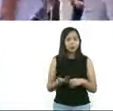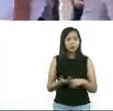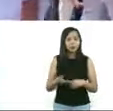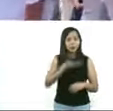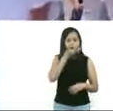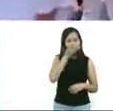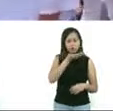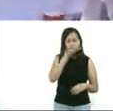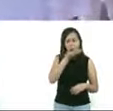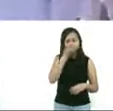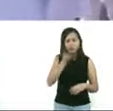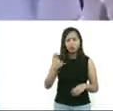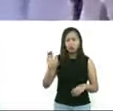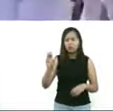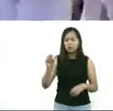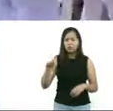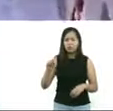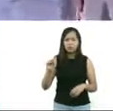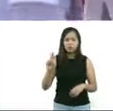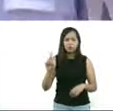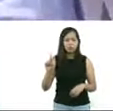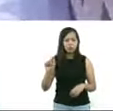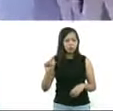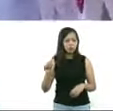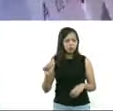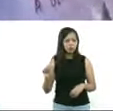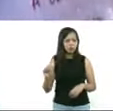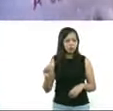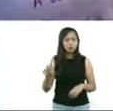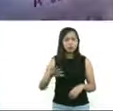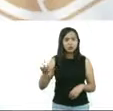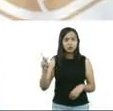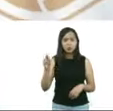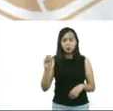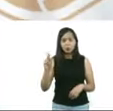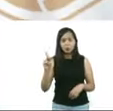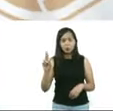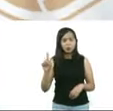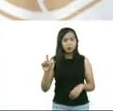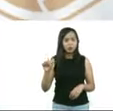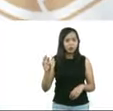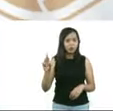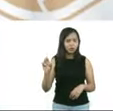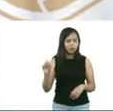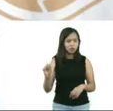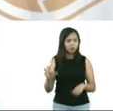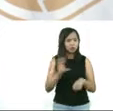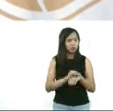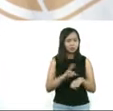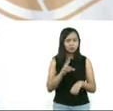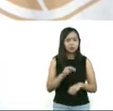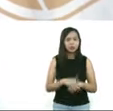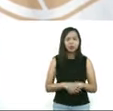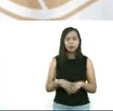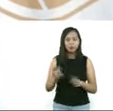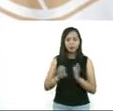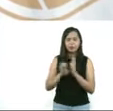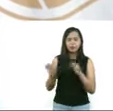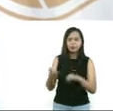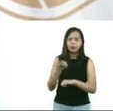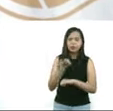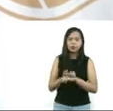vuelvan cotidianas las consultas populares. Ahí está. ¿Sí? A ver. Estados Unidos,